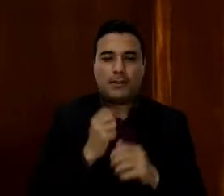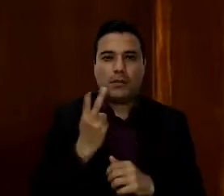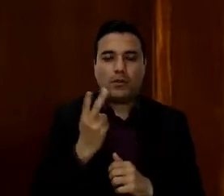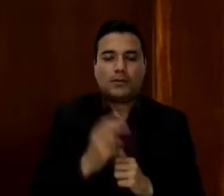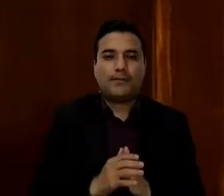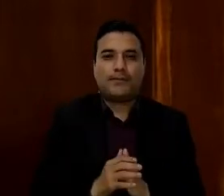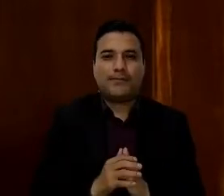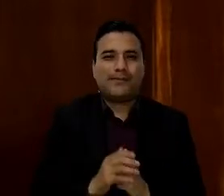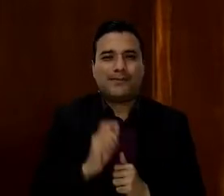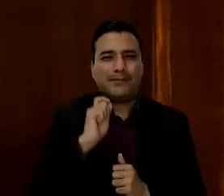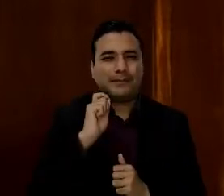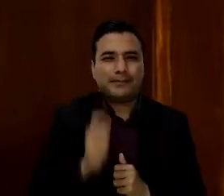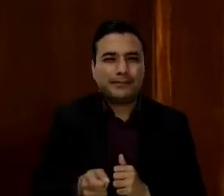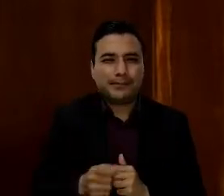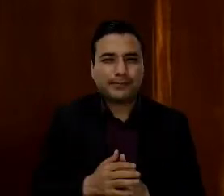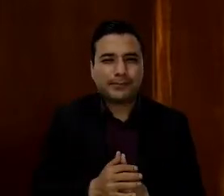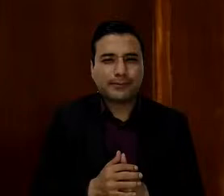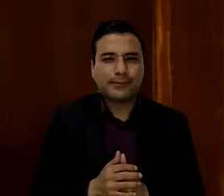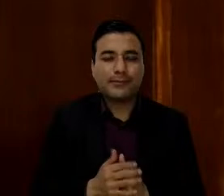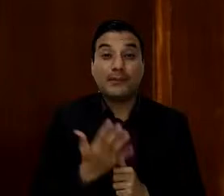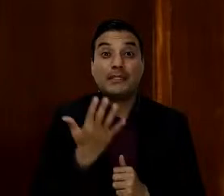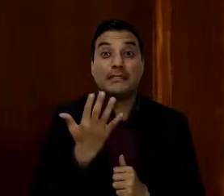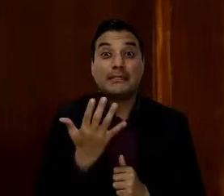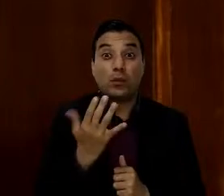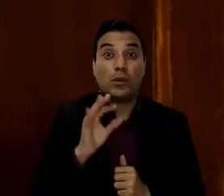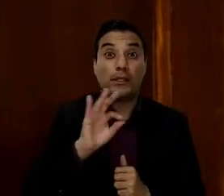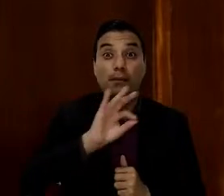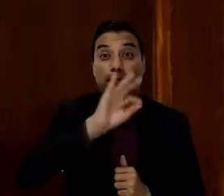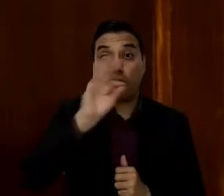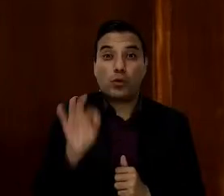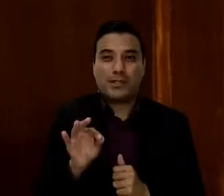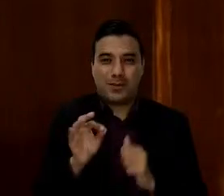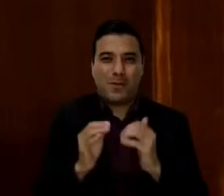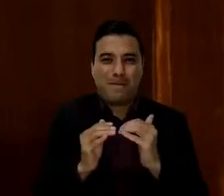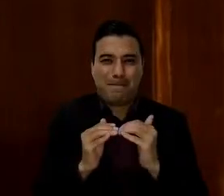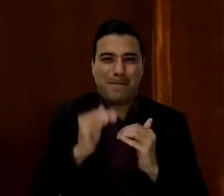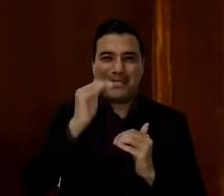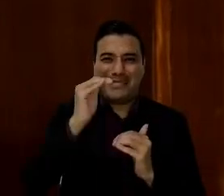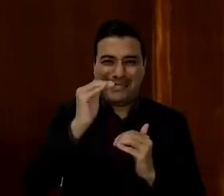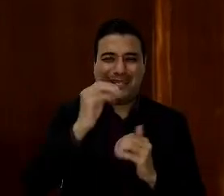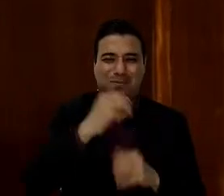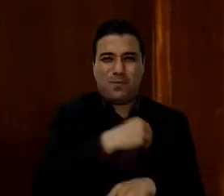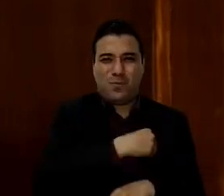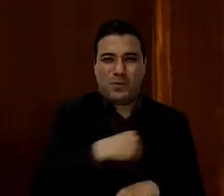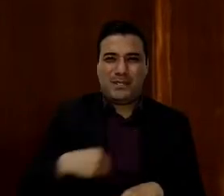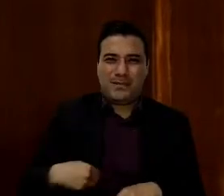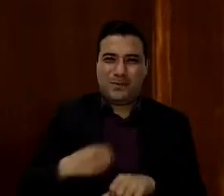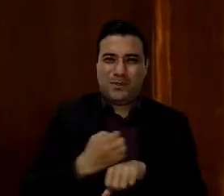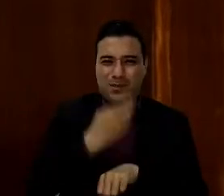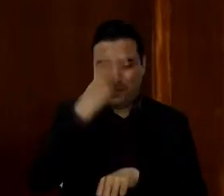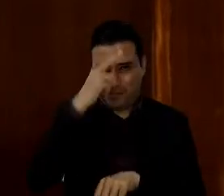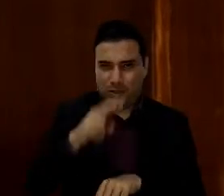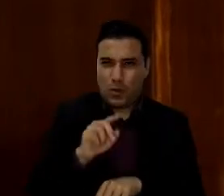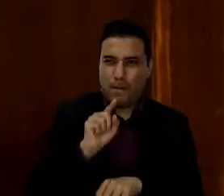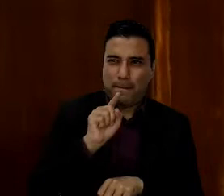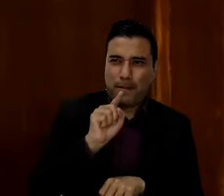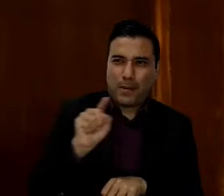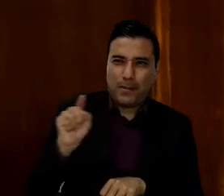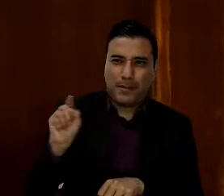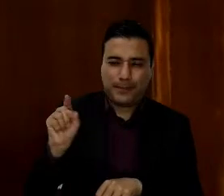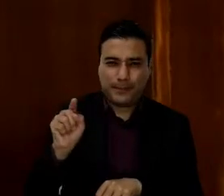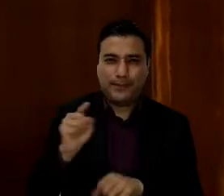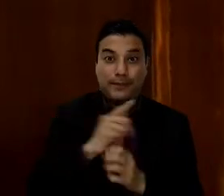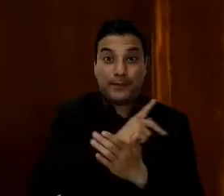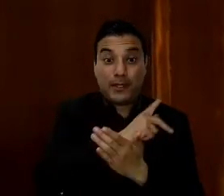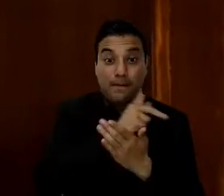nos indica que más del 50% de los municipios del Estado de México